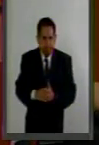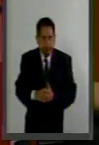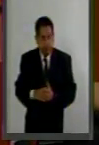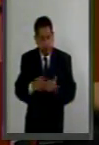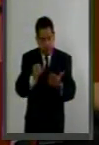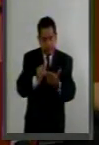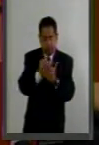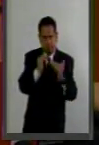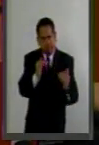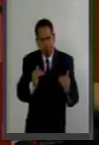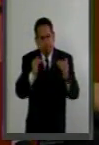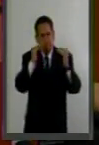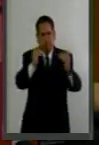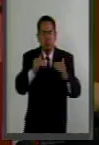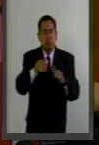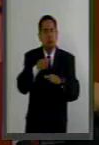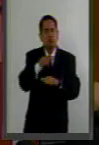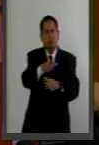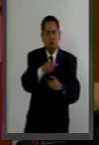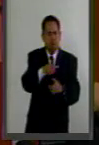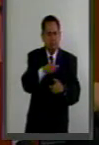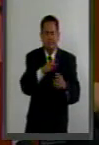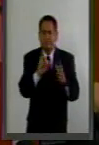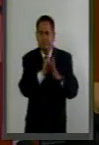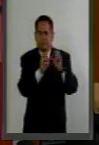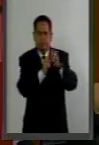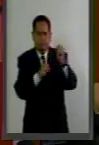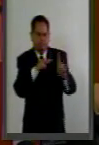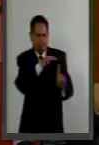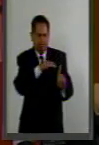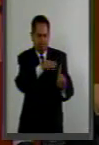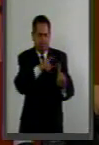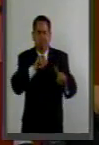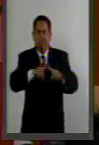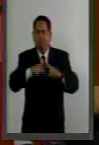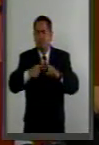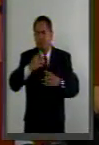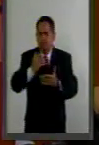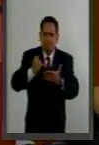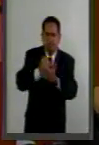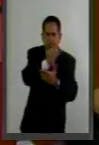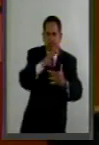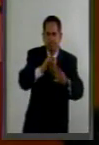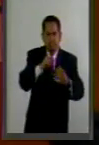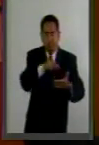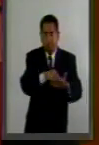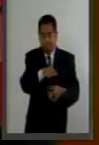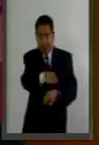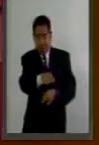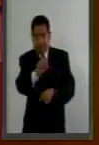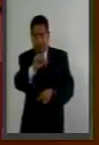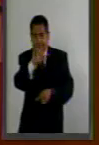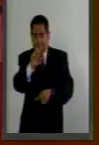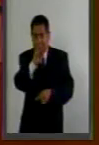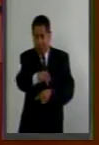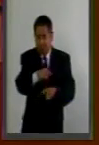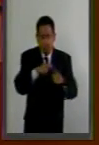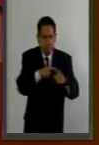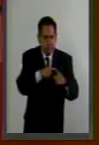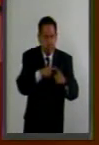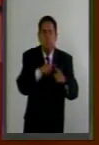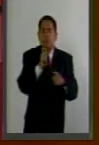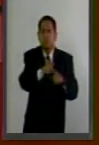relevantes sobre interpretación constitucional que se toman día a día en este tribunal aparecen